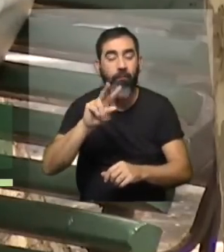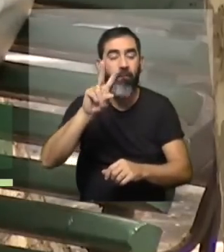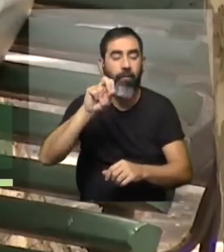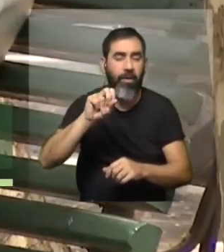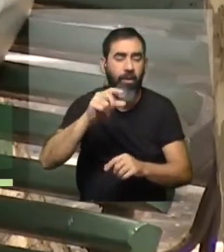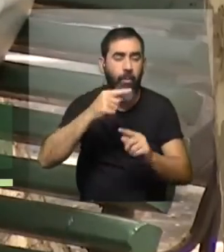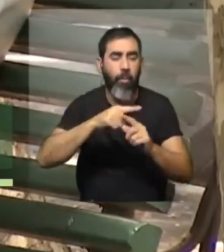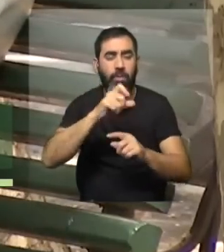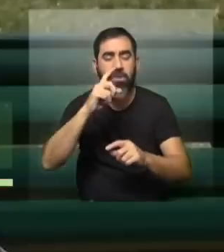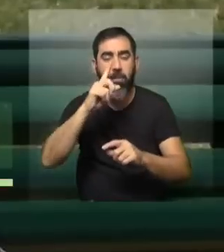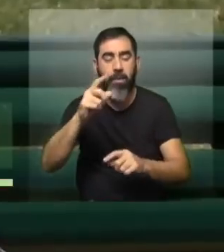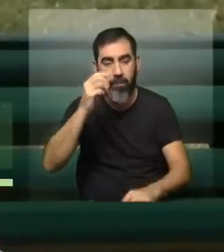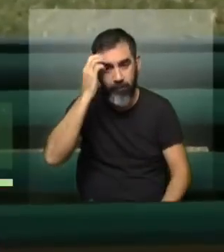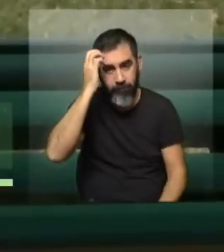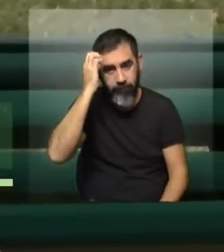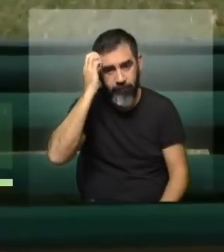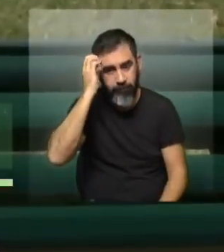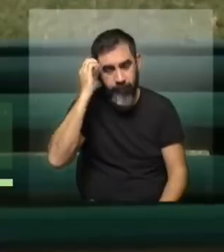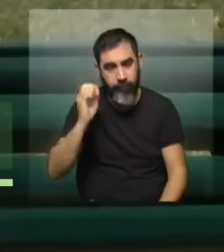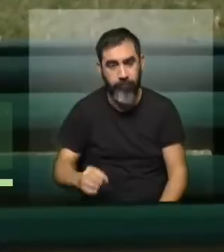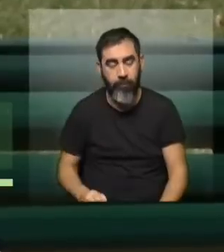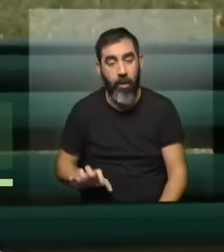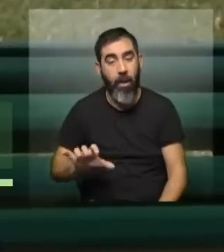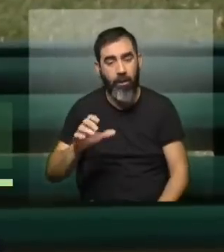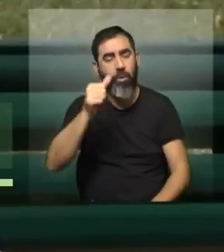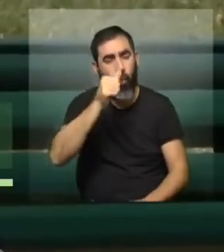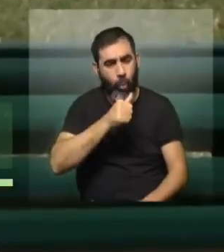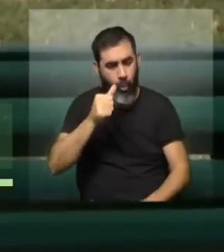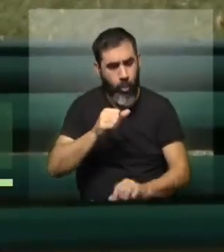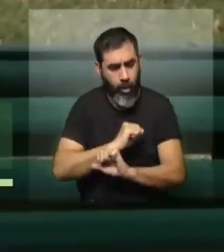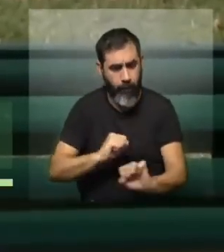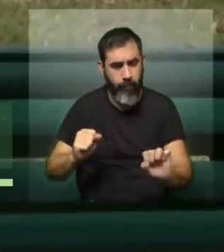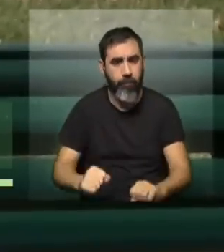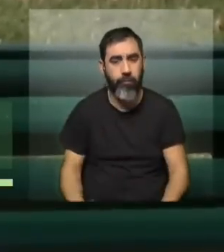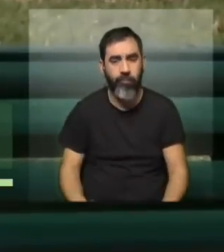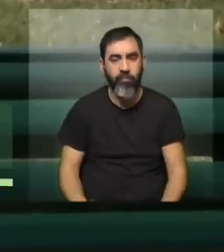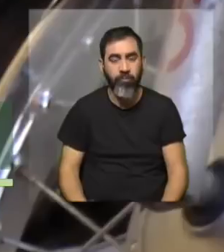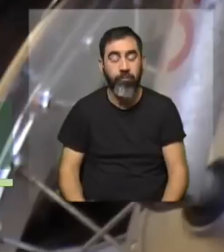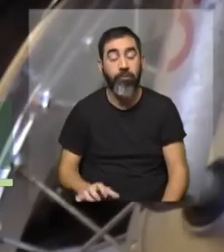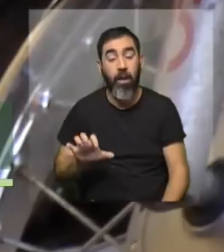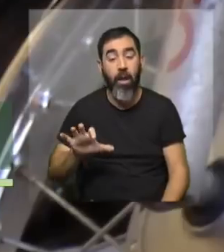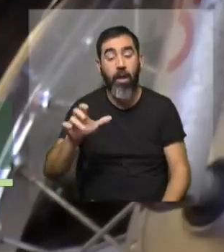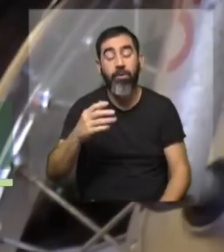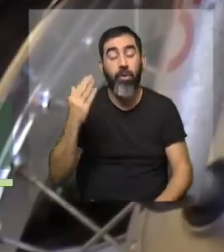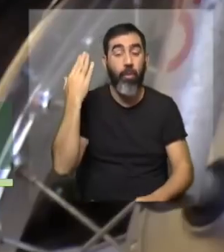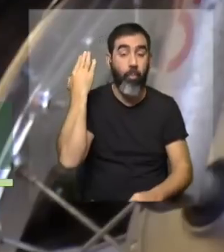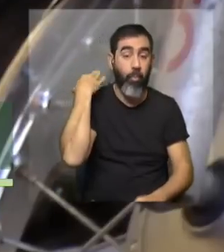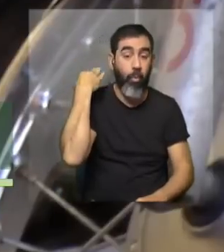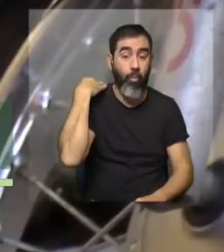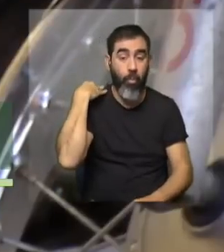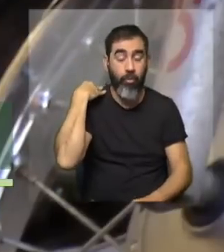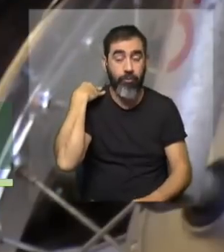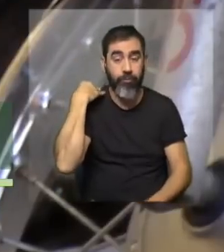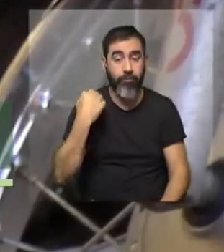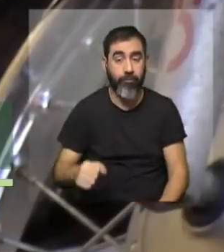de 20 casos cada 100.000 es decir que es un cáncer altamente curable y el cáncer de pulmón como ustedes pueden observar en azul